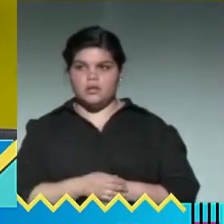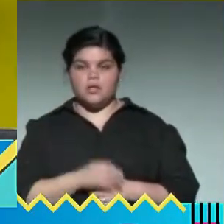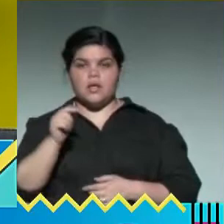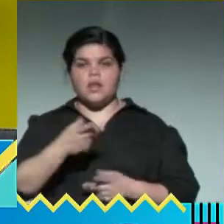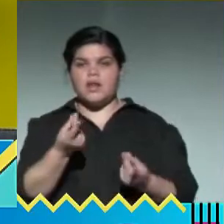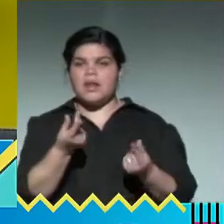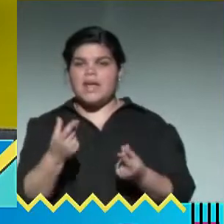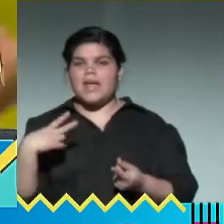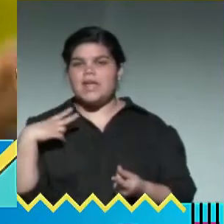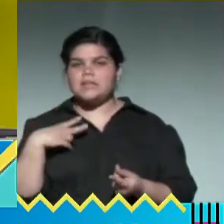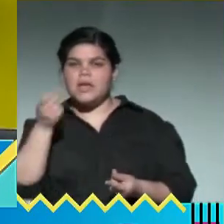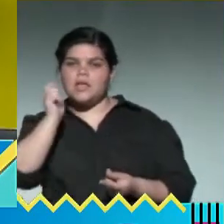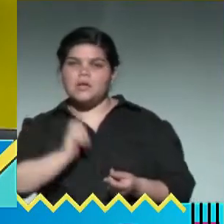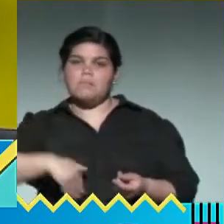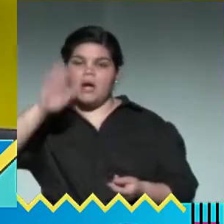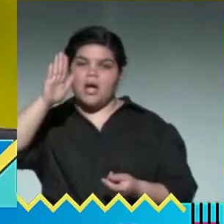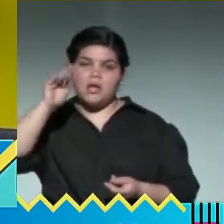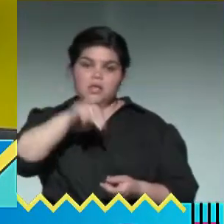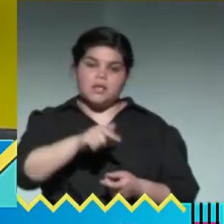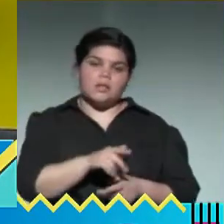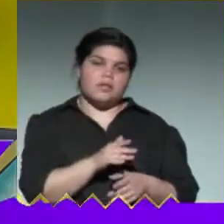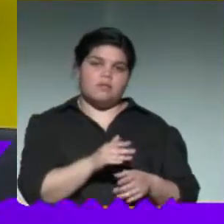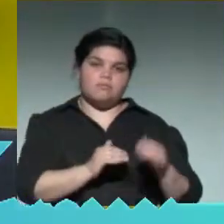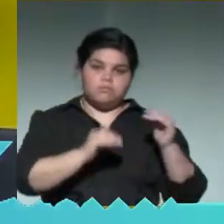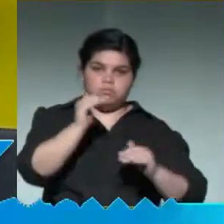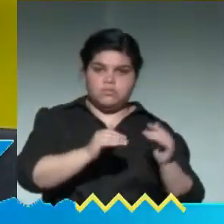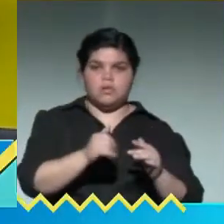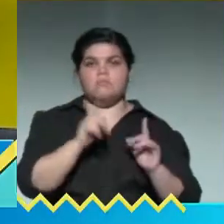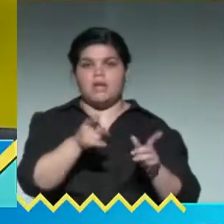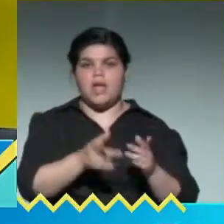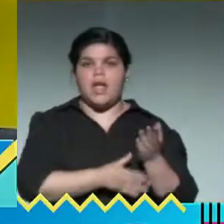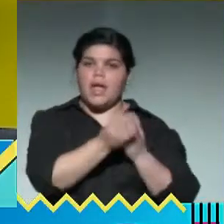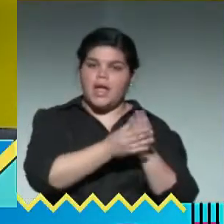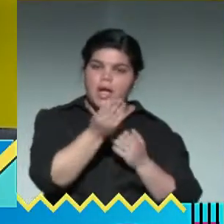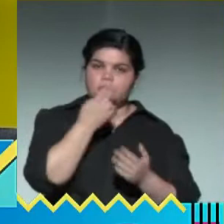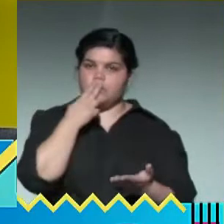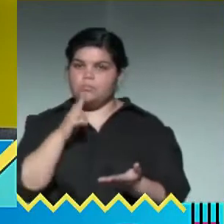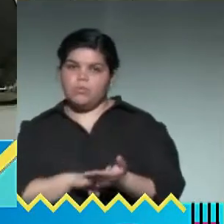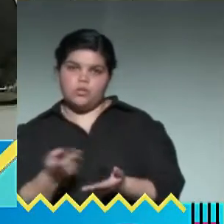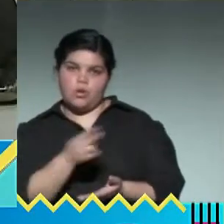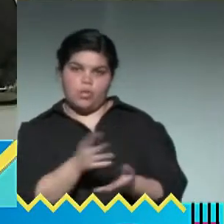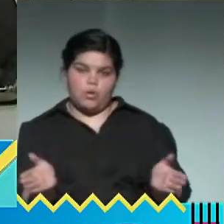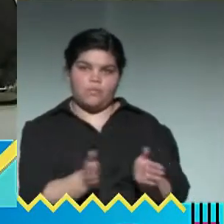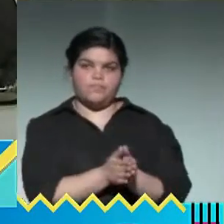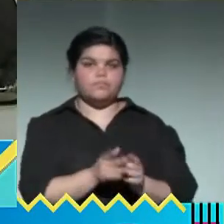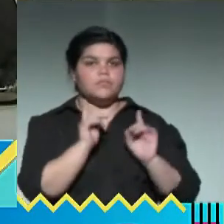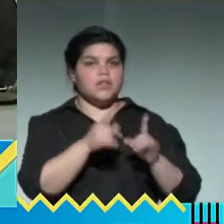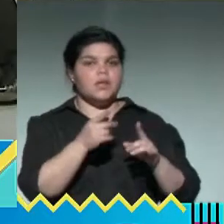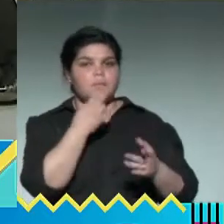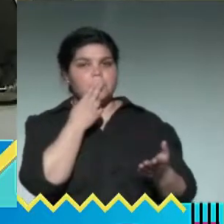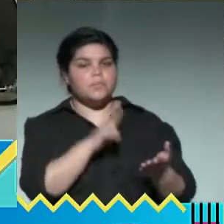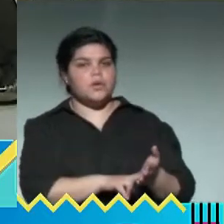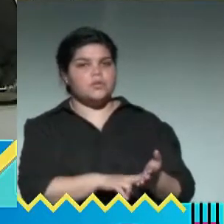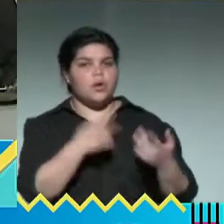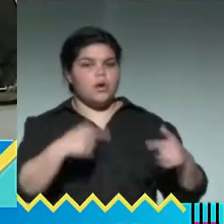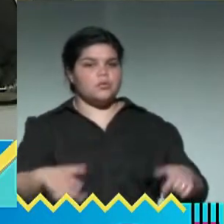es integral, digamos, es por el lado de los gastos y por el lado de los impuestos, por los dos lados. Entonces tenemos que ver... Respecto con el impuesto a los bienes personales, ¿cuál